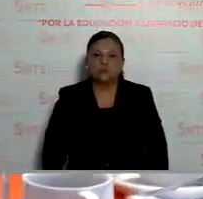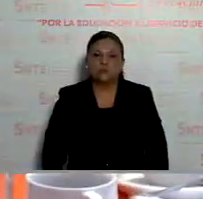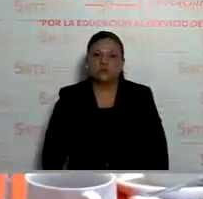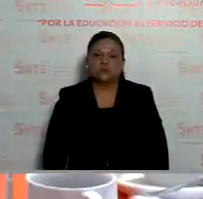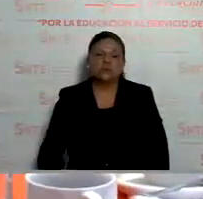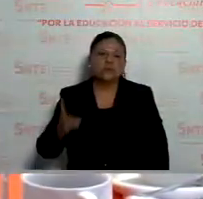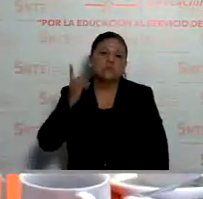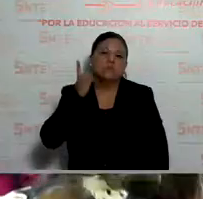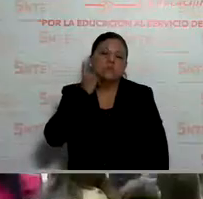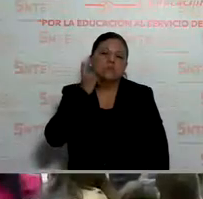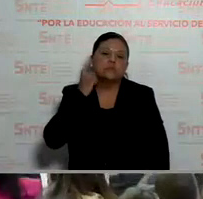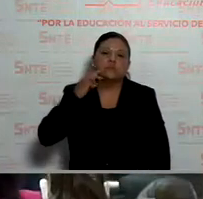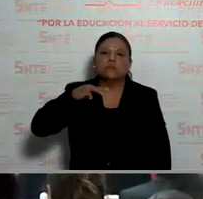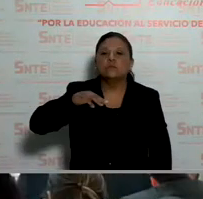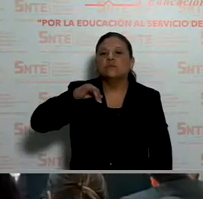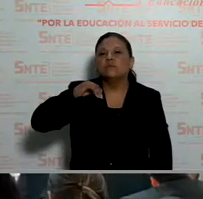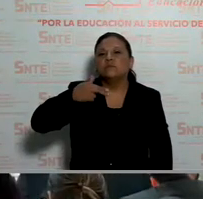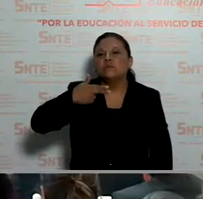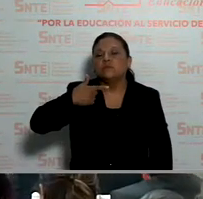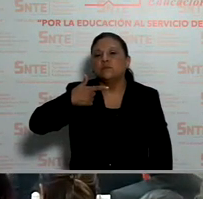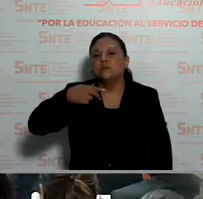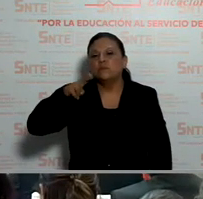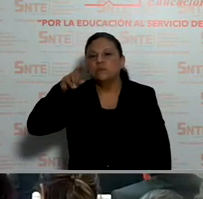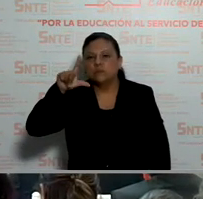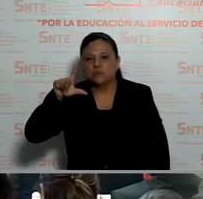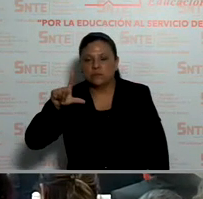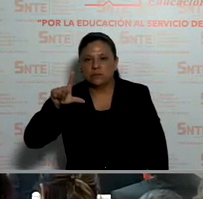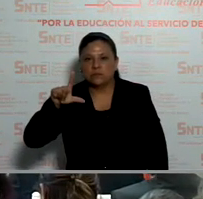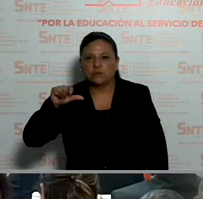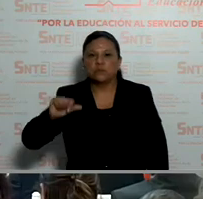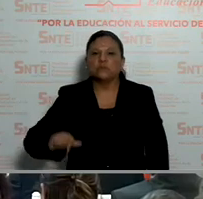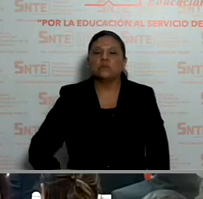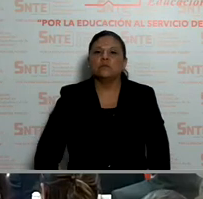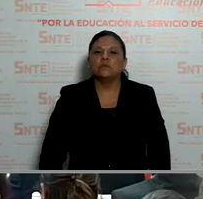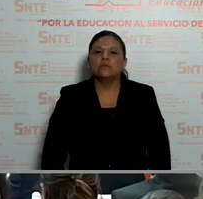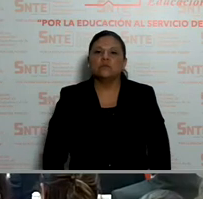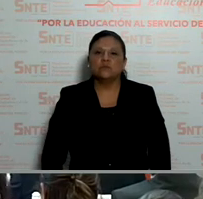Al diputado Miguel Ángel Pérez Navarrete.